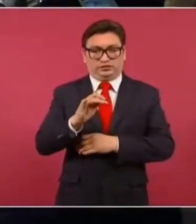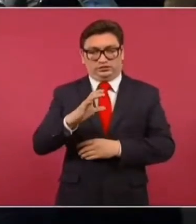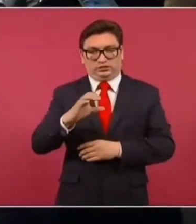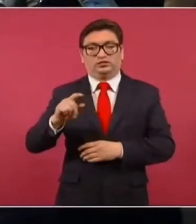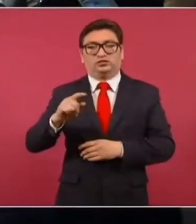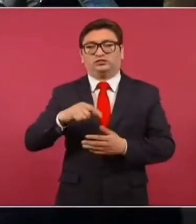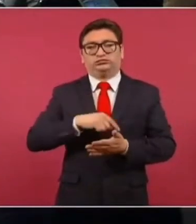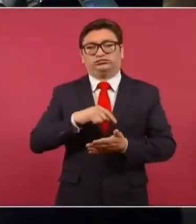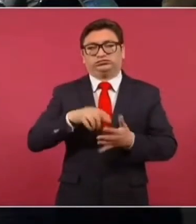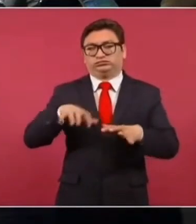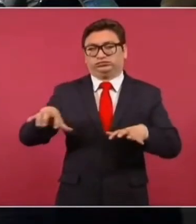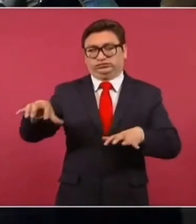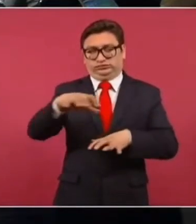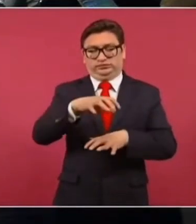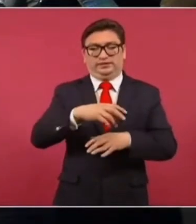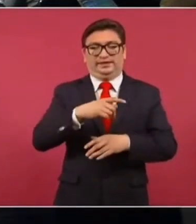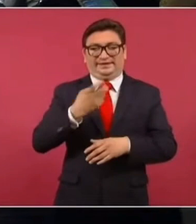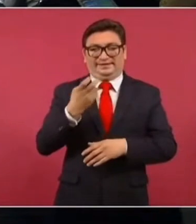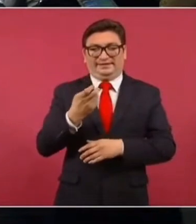Y también